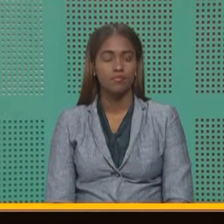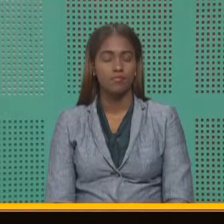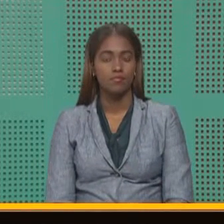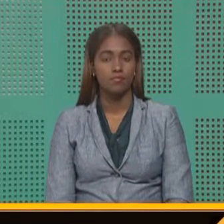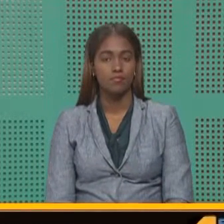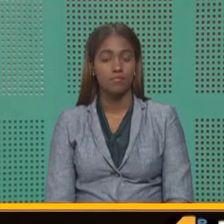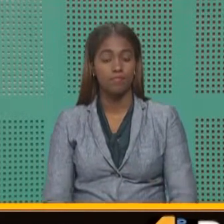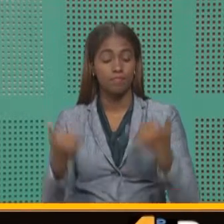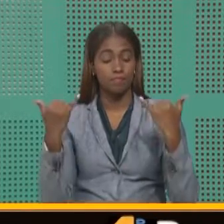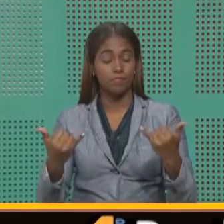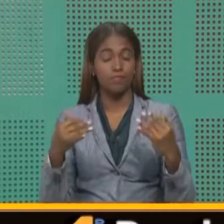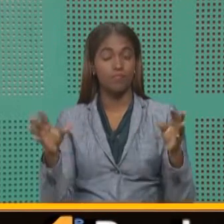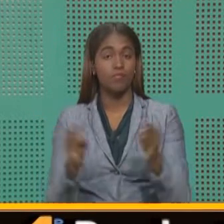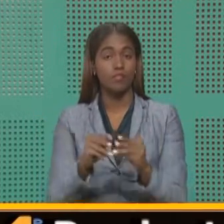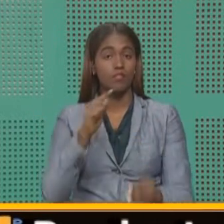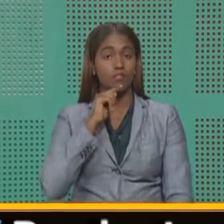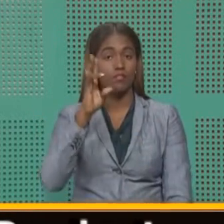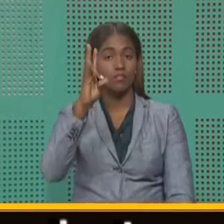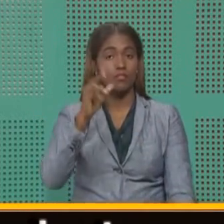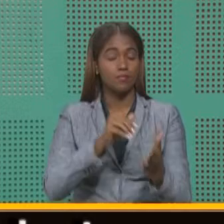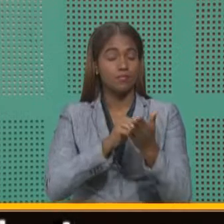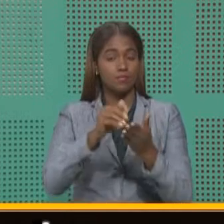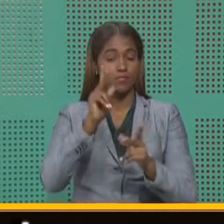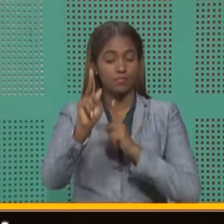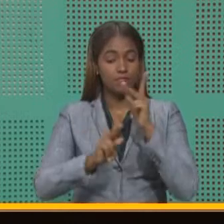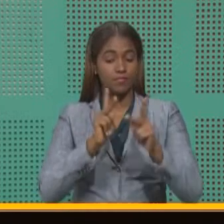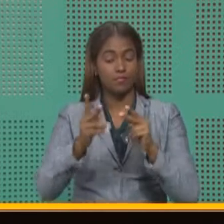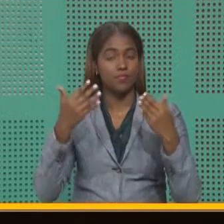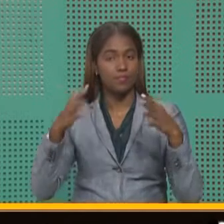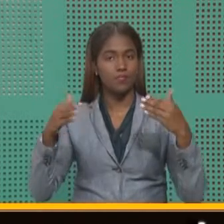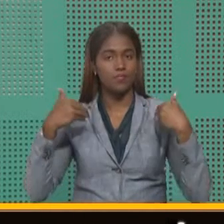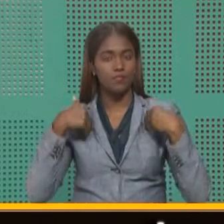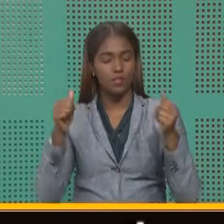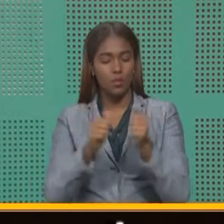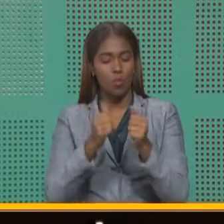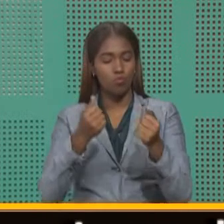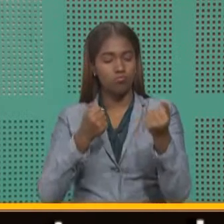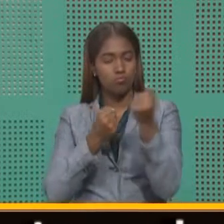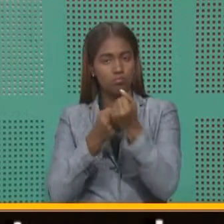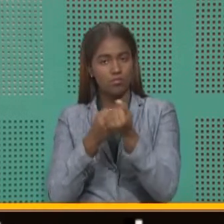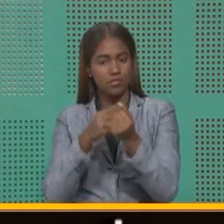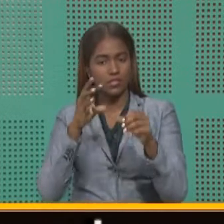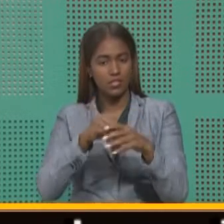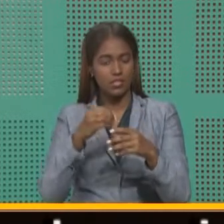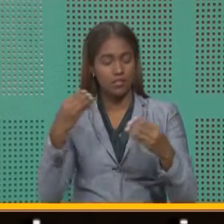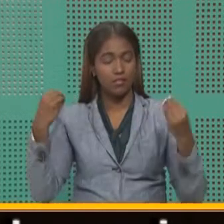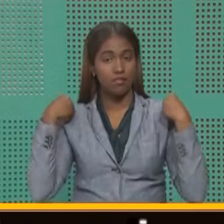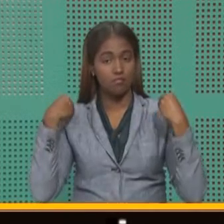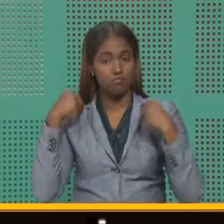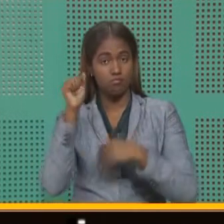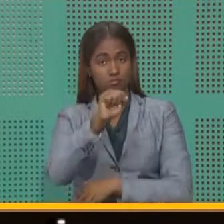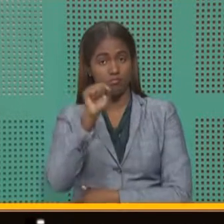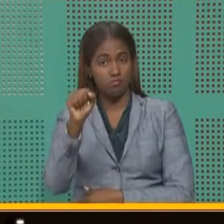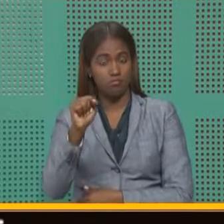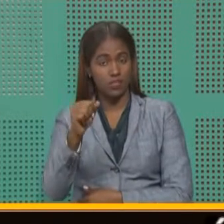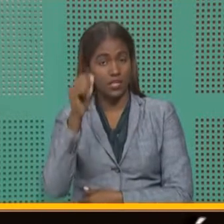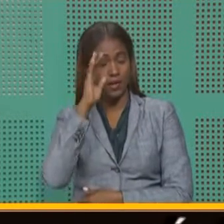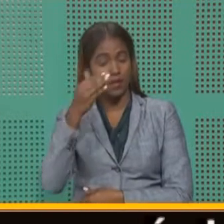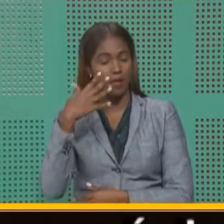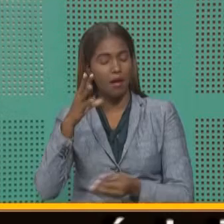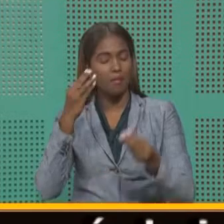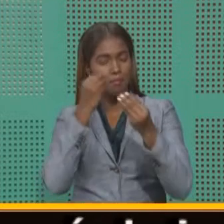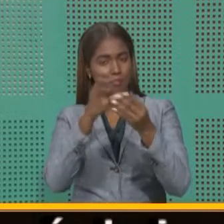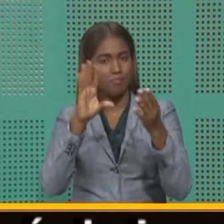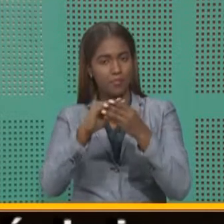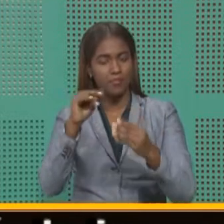en la actualidad más de 7 millones de personas cuentan con la cobertura del seguro familiar de salud así lo dio a conocer